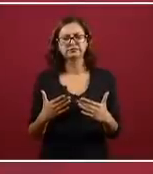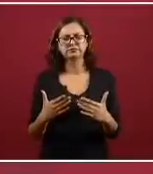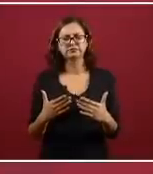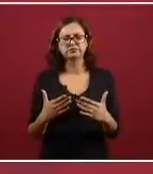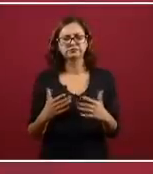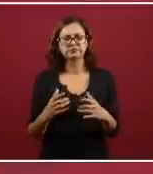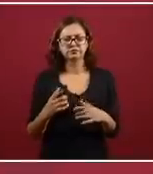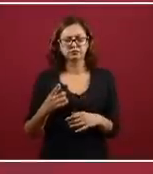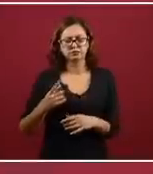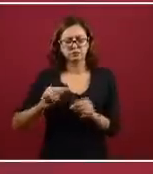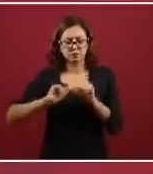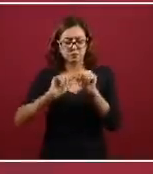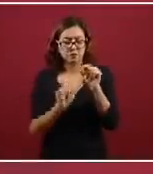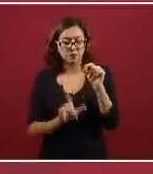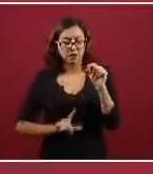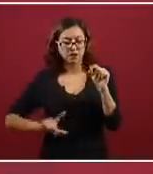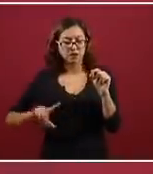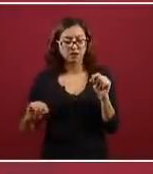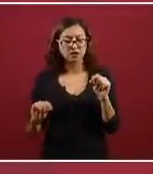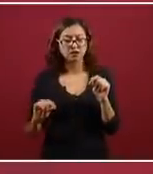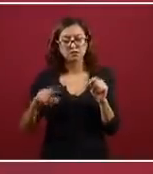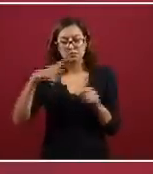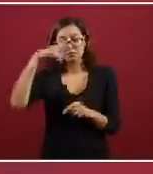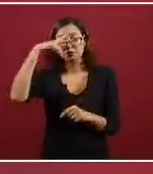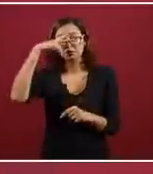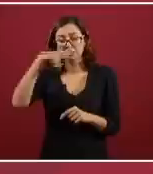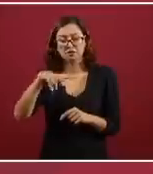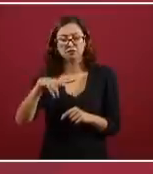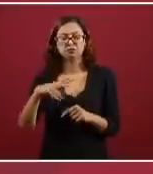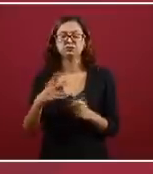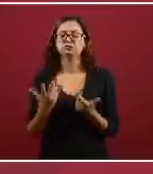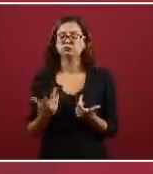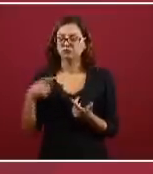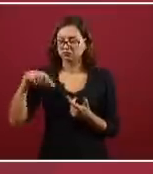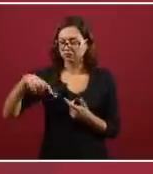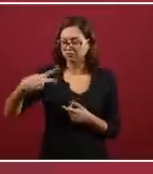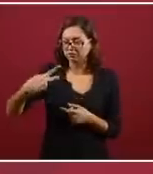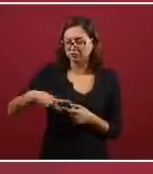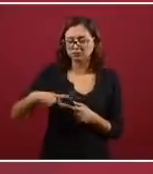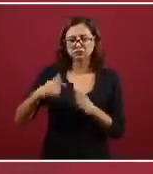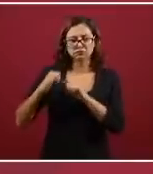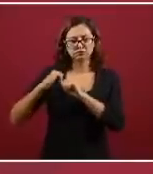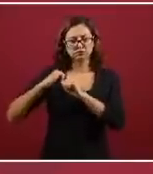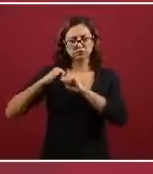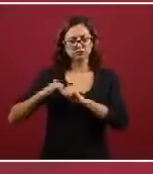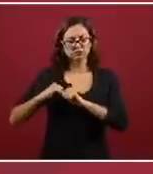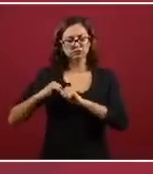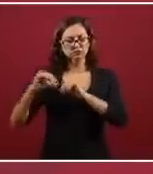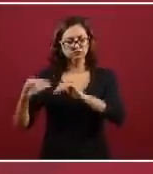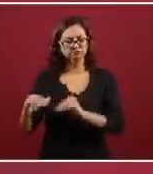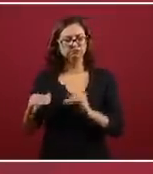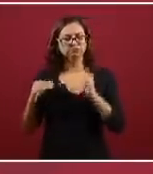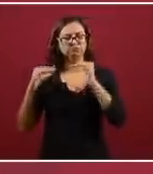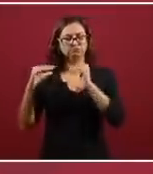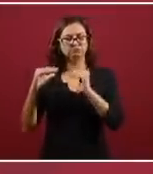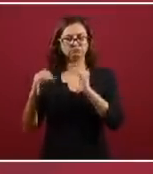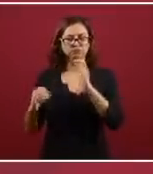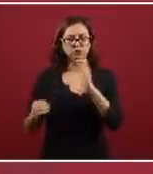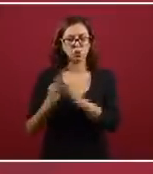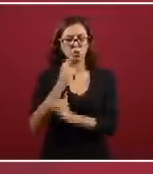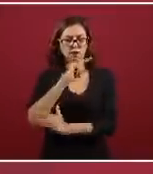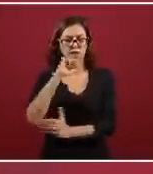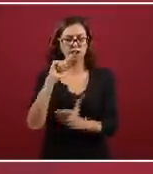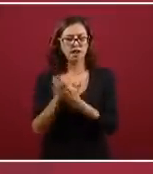el caso nuestro, de manera soberana, de conformidad con la nueva ley